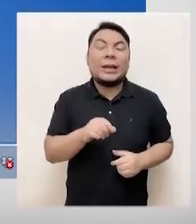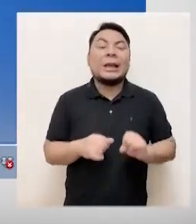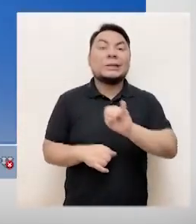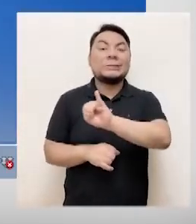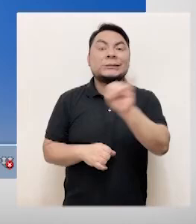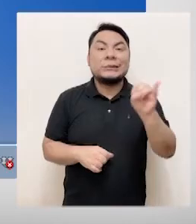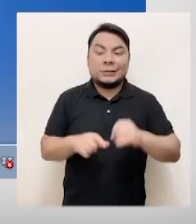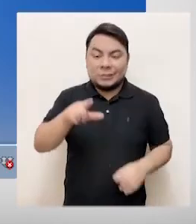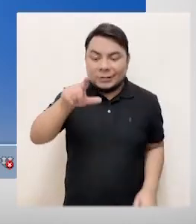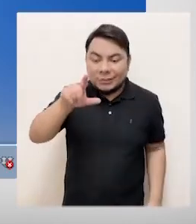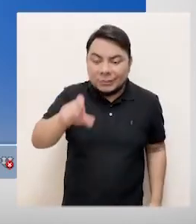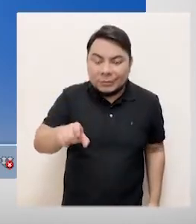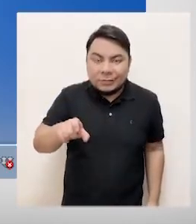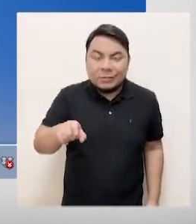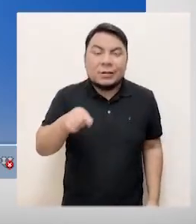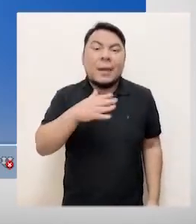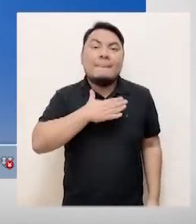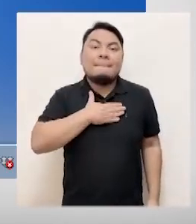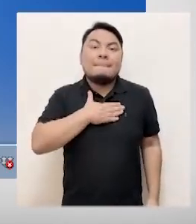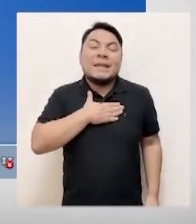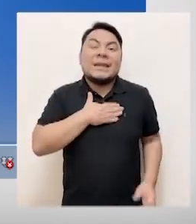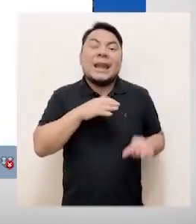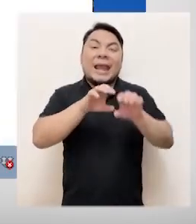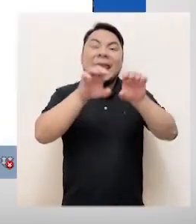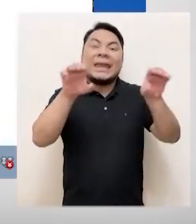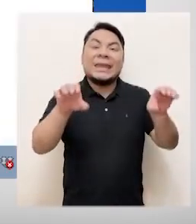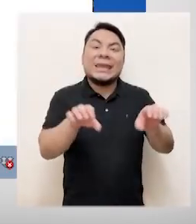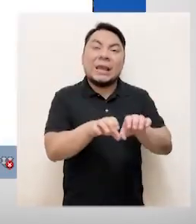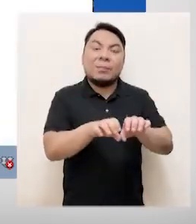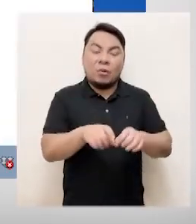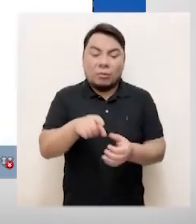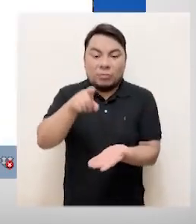Haga clic izquierdo en Equipo o Mi equipo.